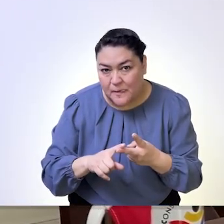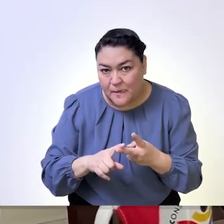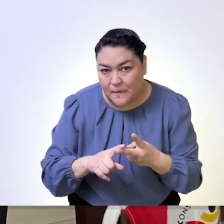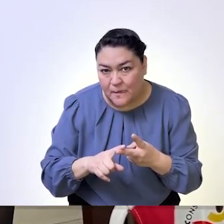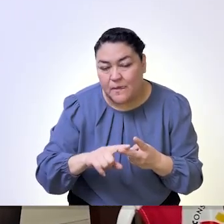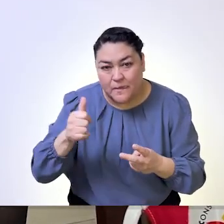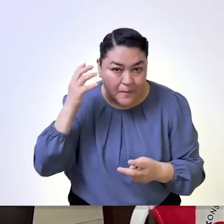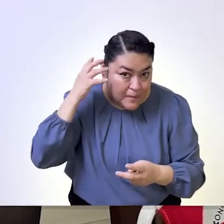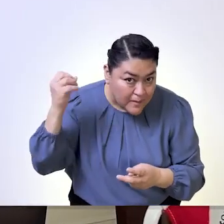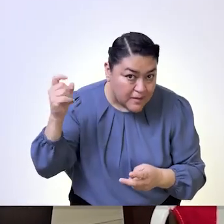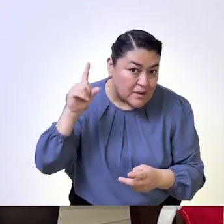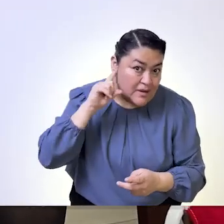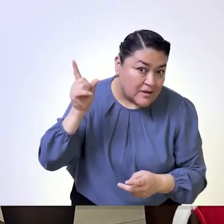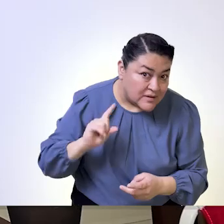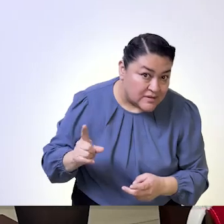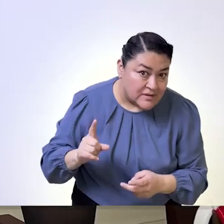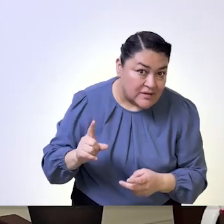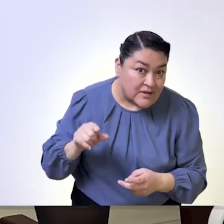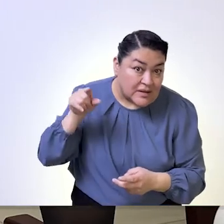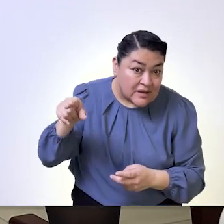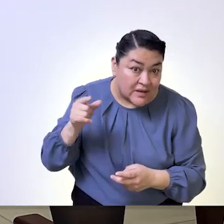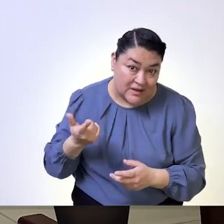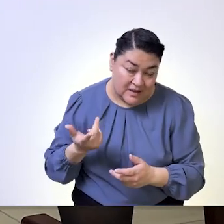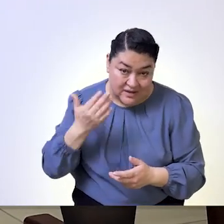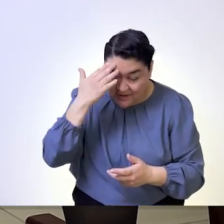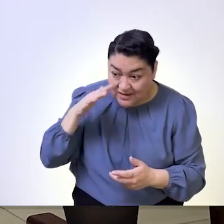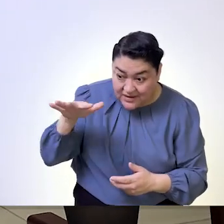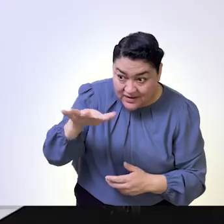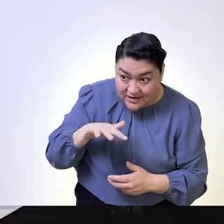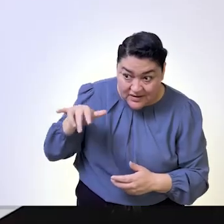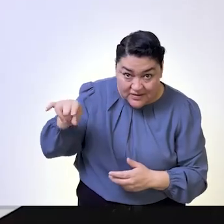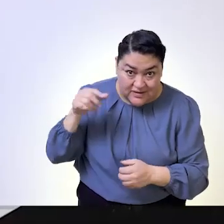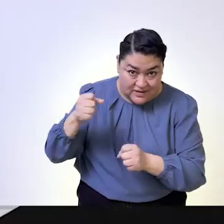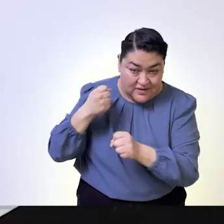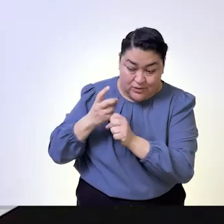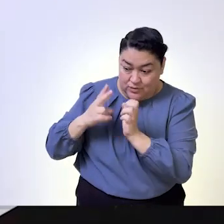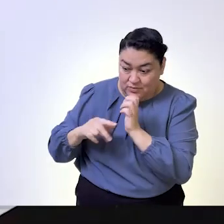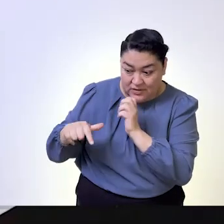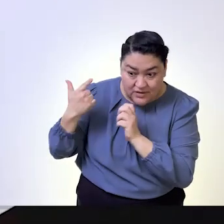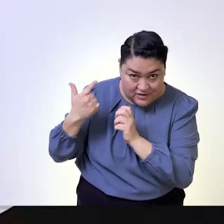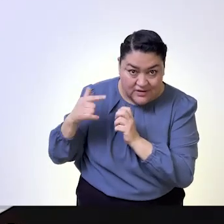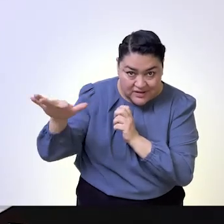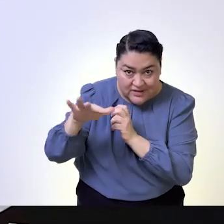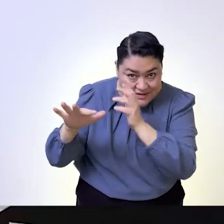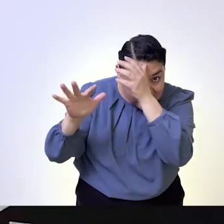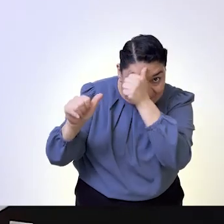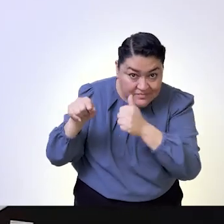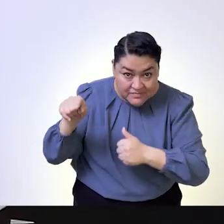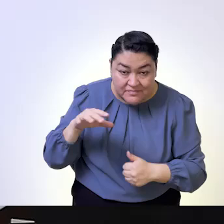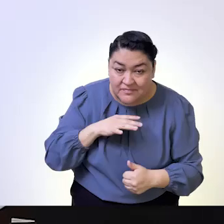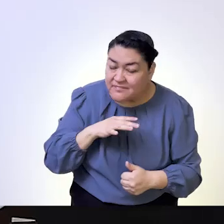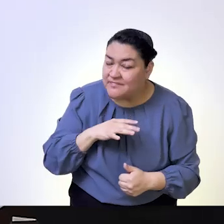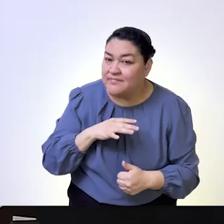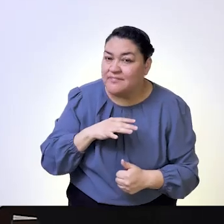como Colima, Zacatecas, donde tenemos un promedio de por lo menos del 2012 para acá como de 20